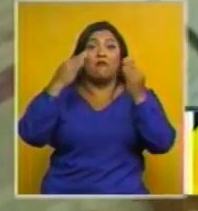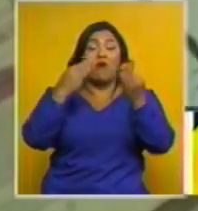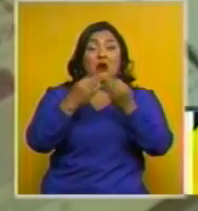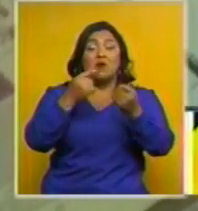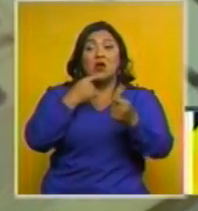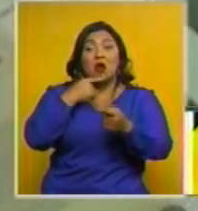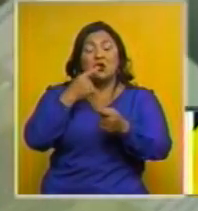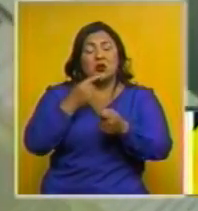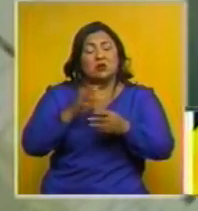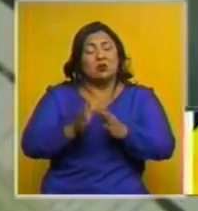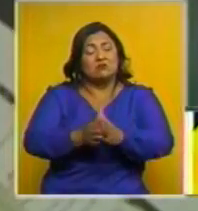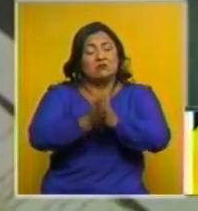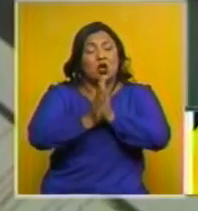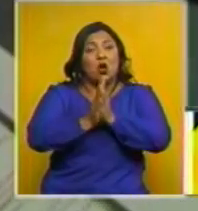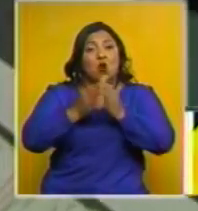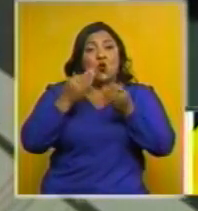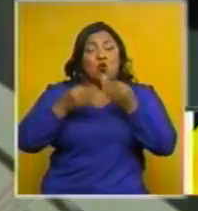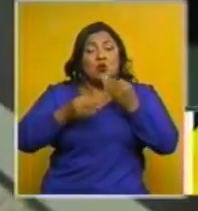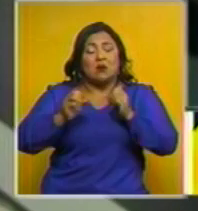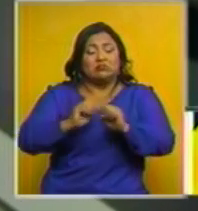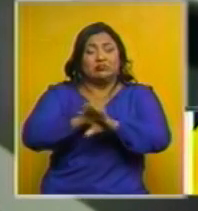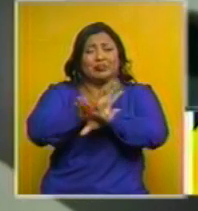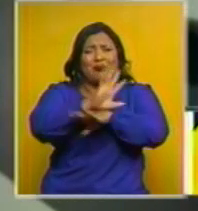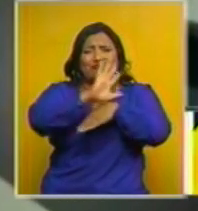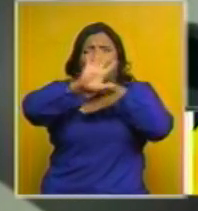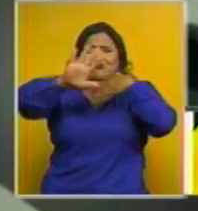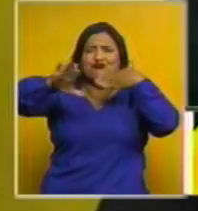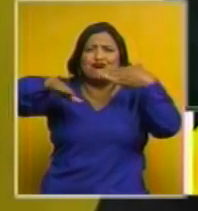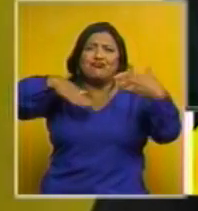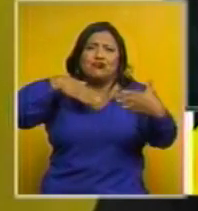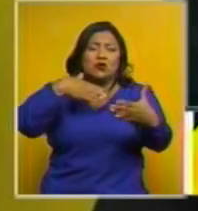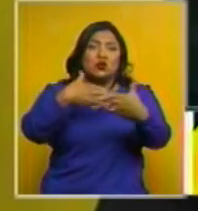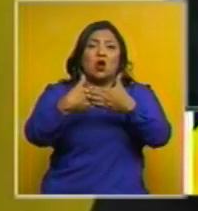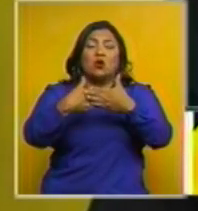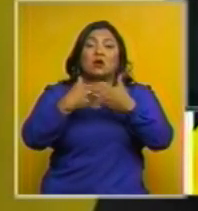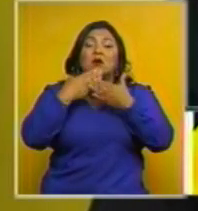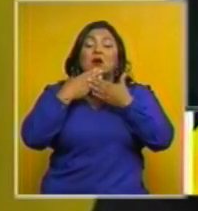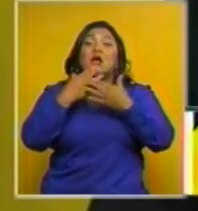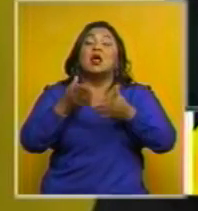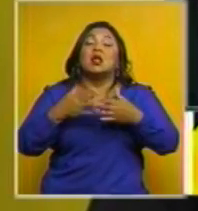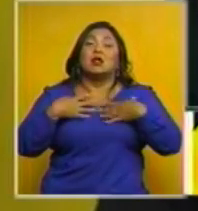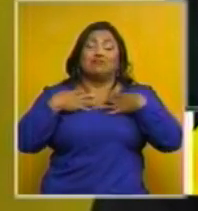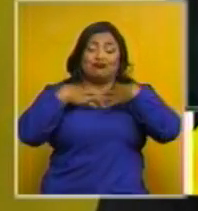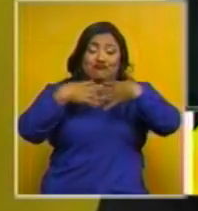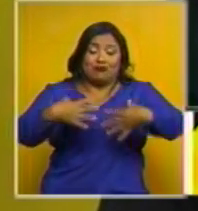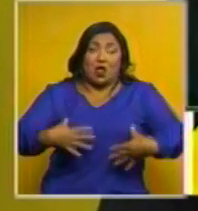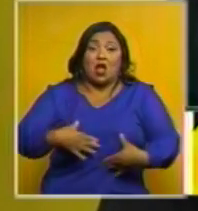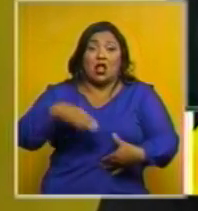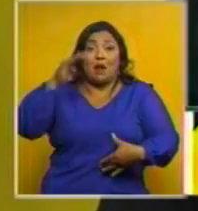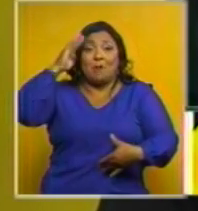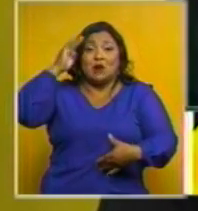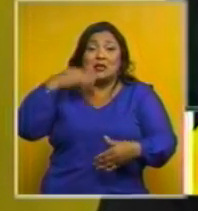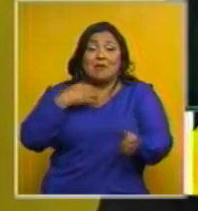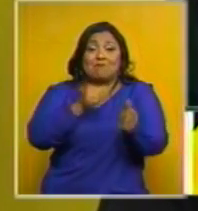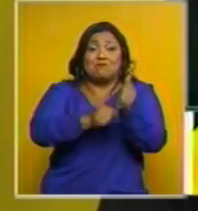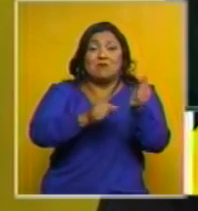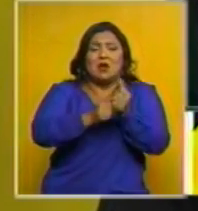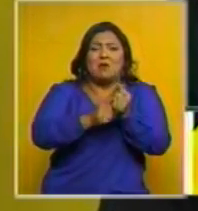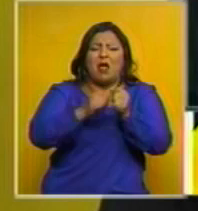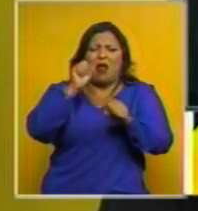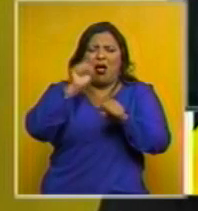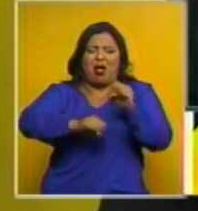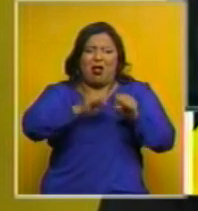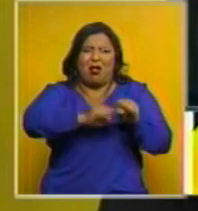que se haga justicia y se esclarezcan todos los hechos. El chaleco de dotación policial de mi hermano está hecho